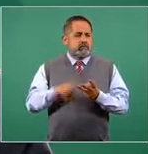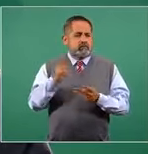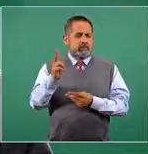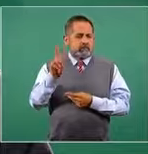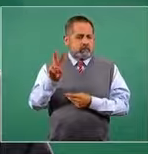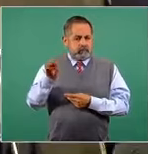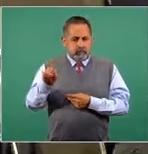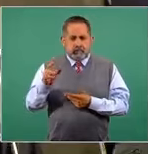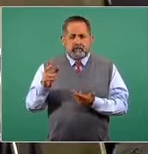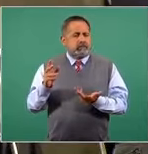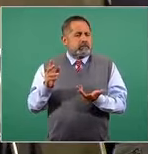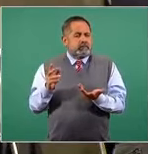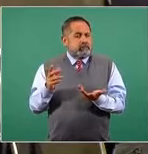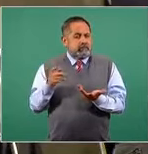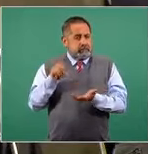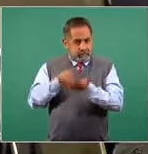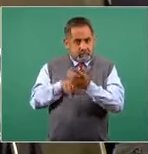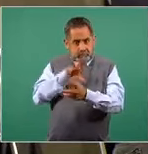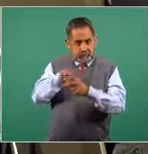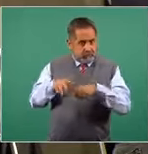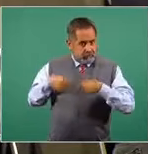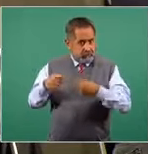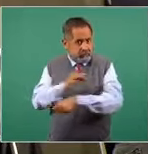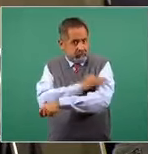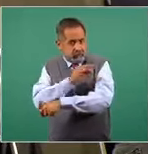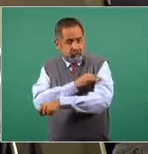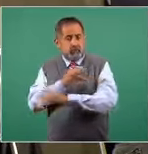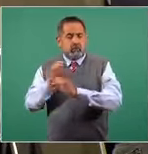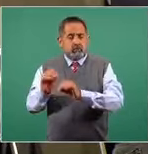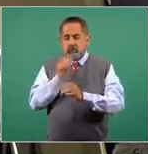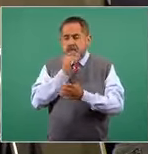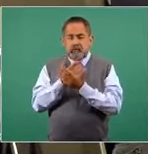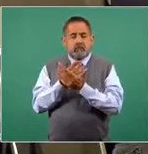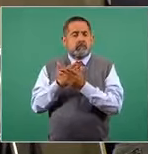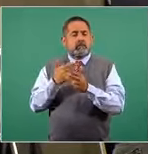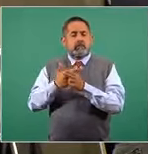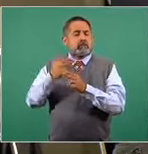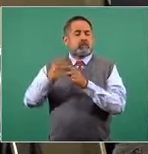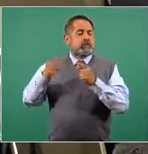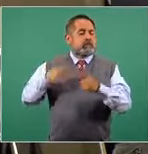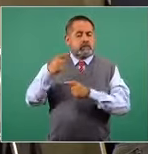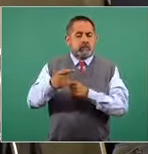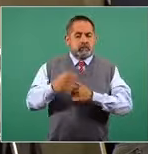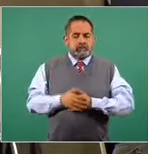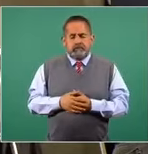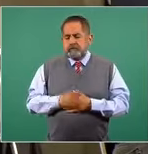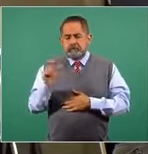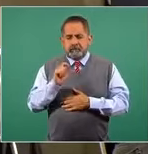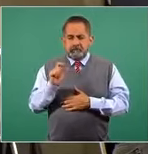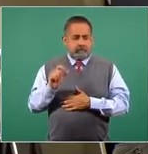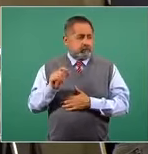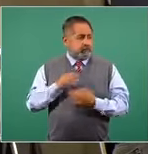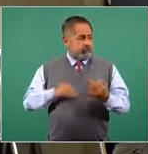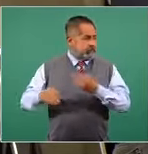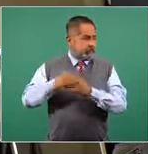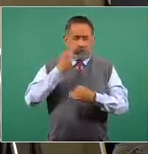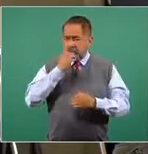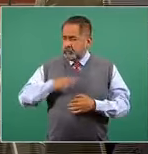México? ¿Están contemplados en este plan de vacunación o también van a tener que esperar? Y bueno, finalmente, ¿cuándo estarán todas las